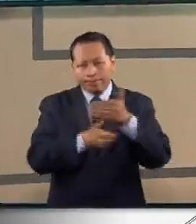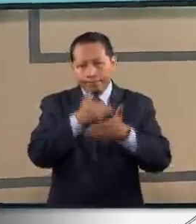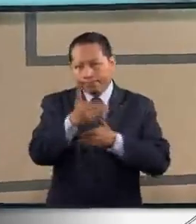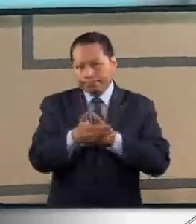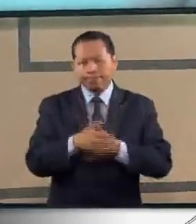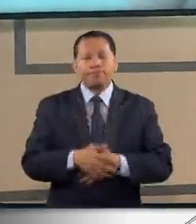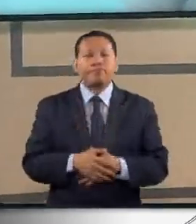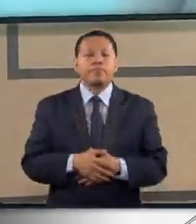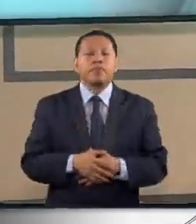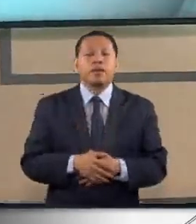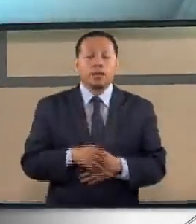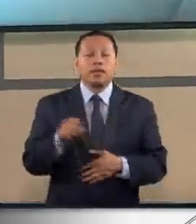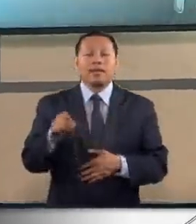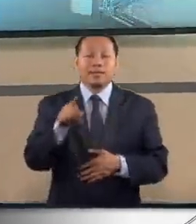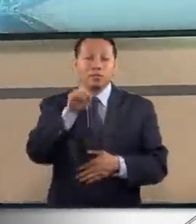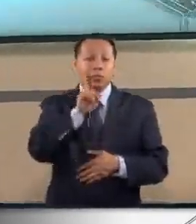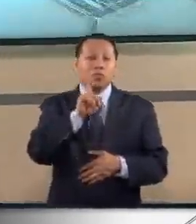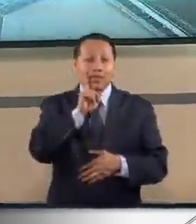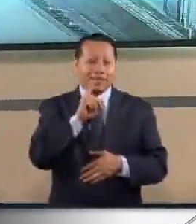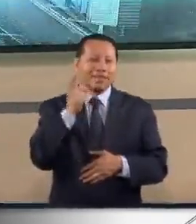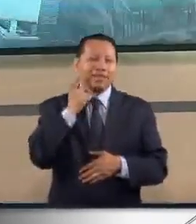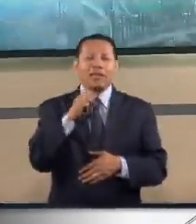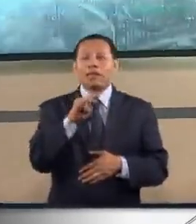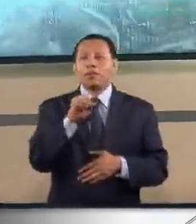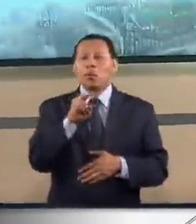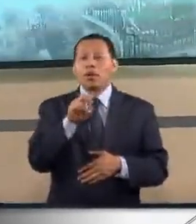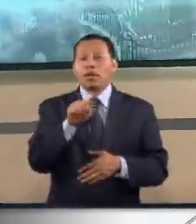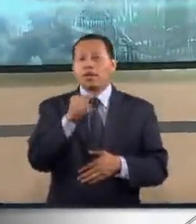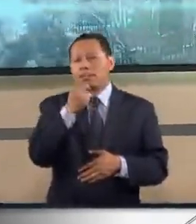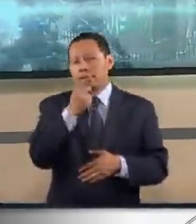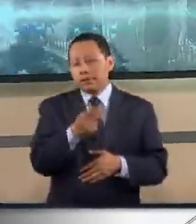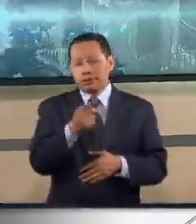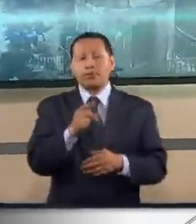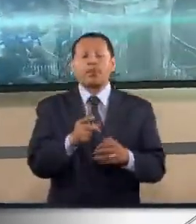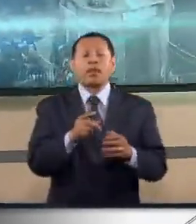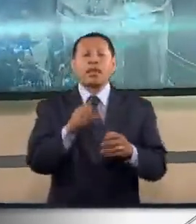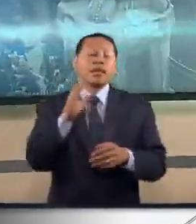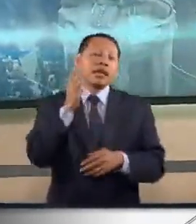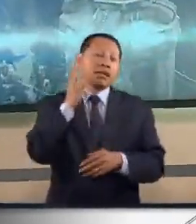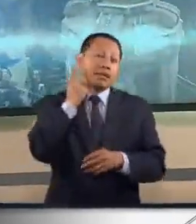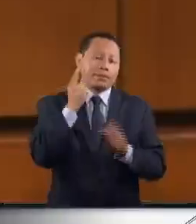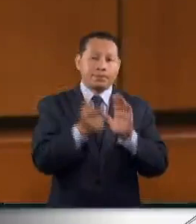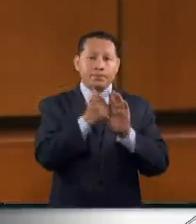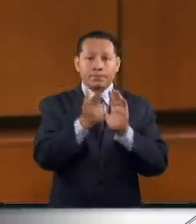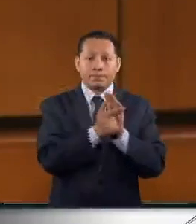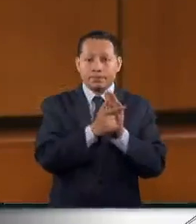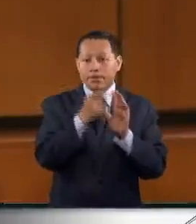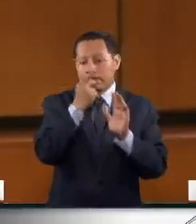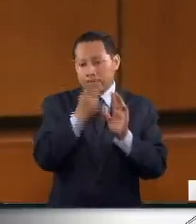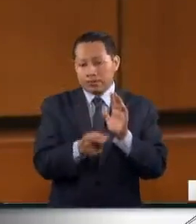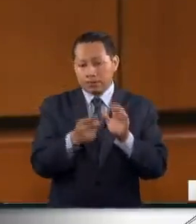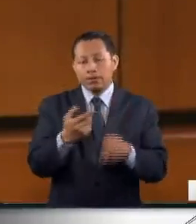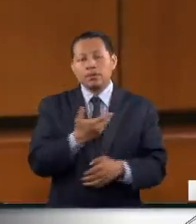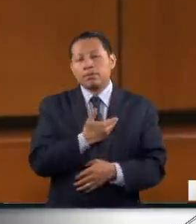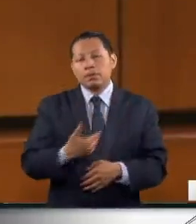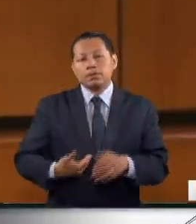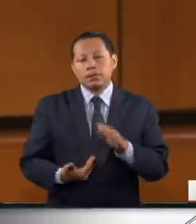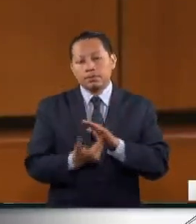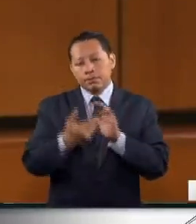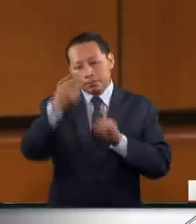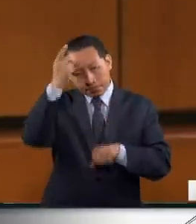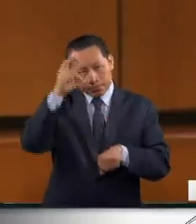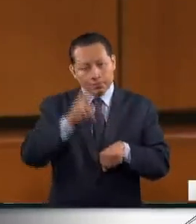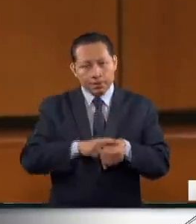La legisladora de Morena sostuvo que la legislación orgánica de la Cámara de Diputados establece que el presidente de la mesa directiva